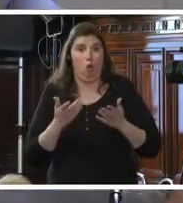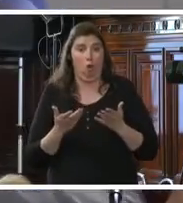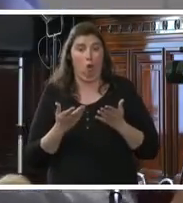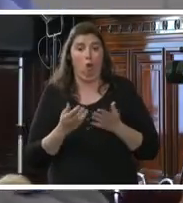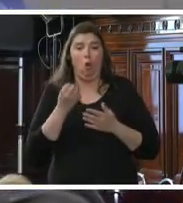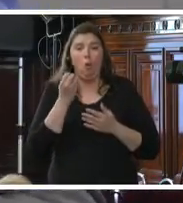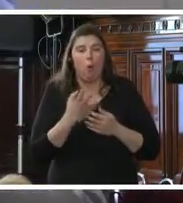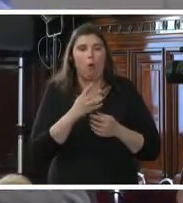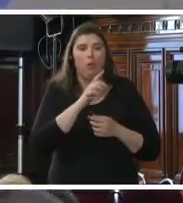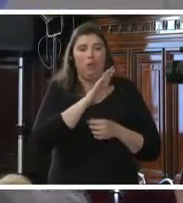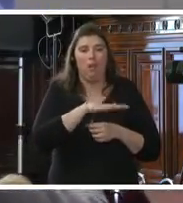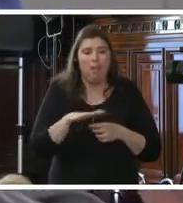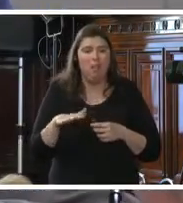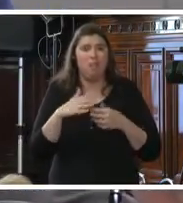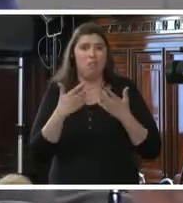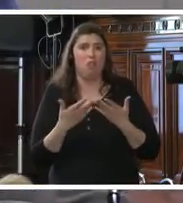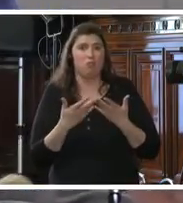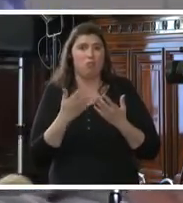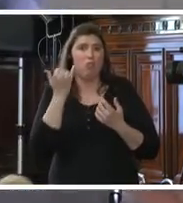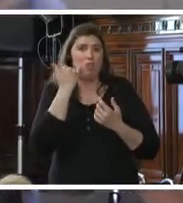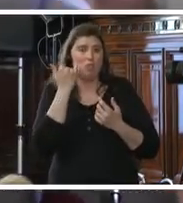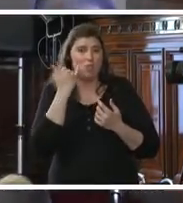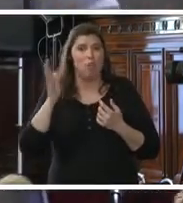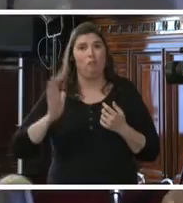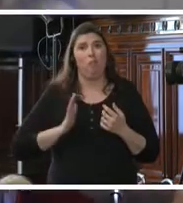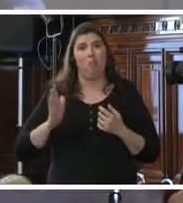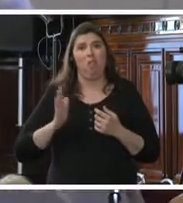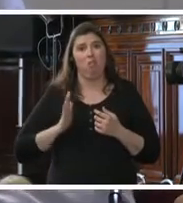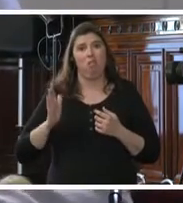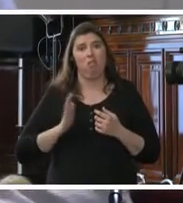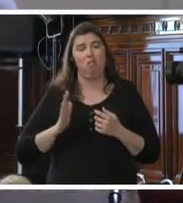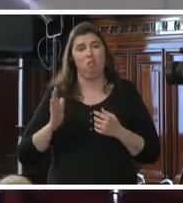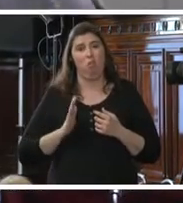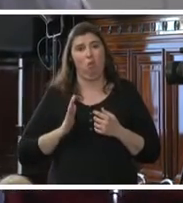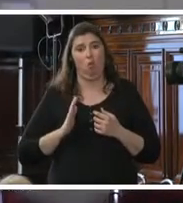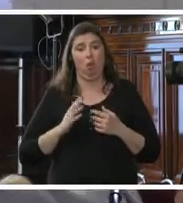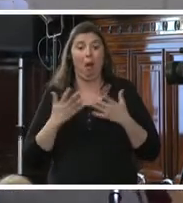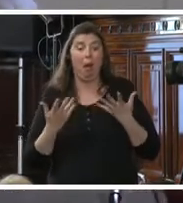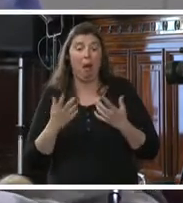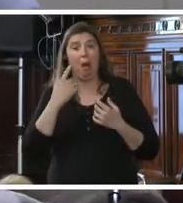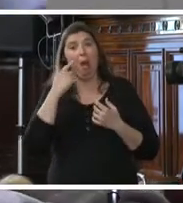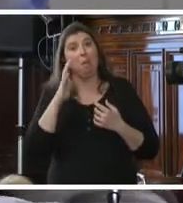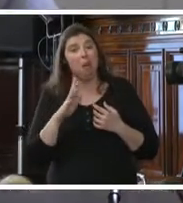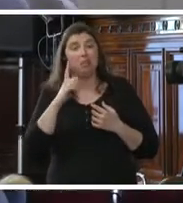las víctimas son de sexo femenino. Si fueran varones